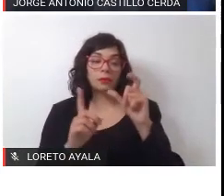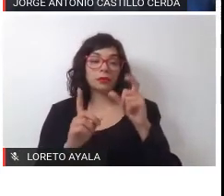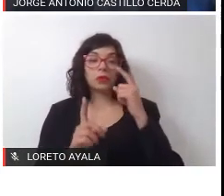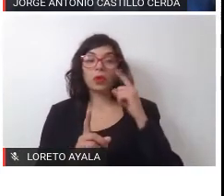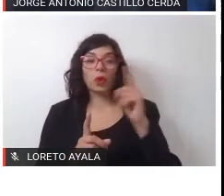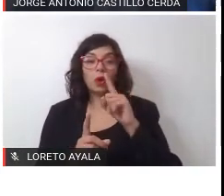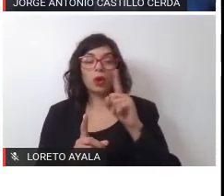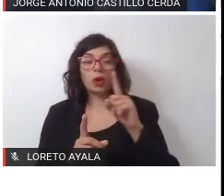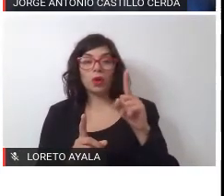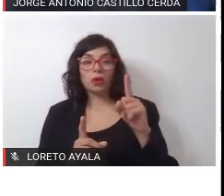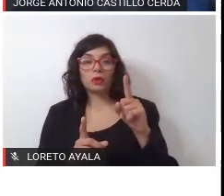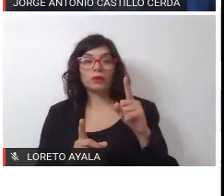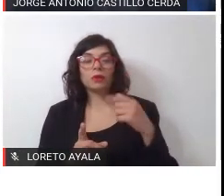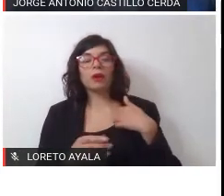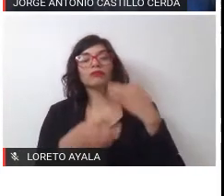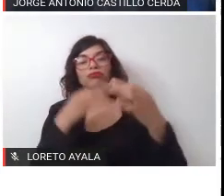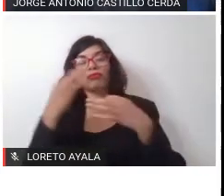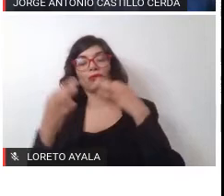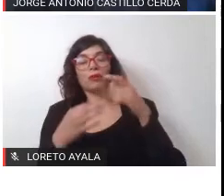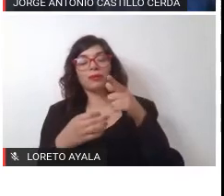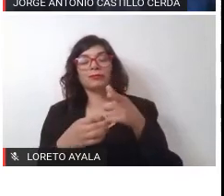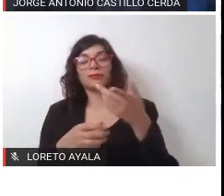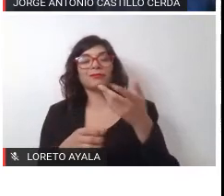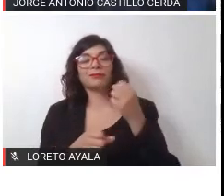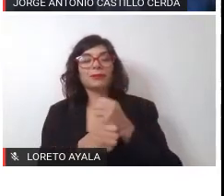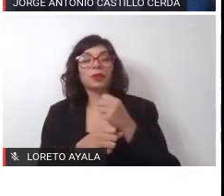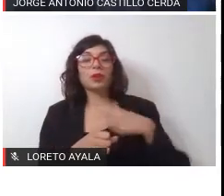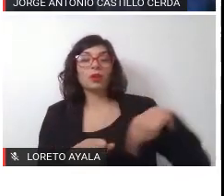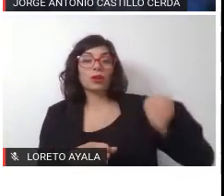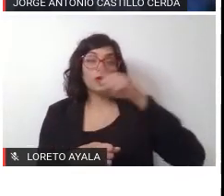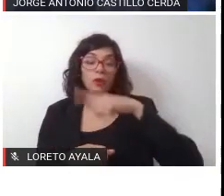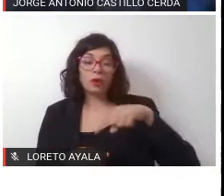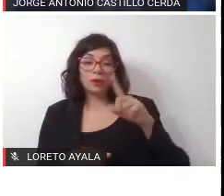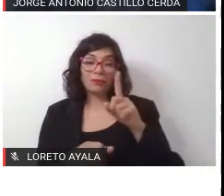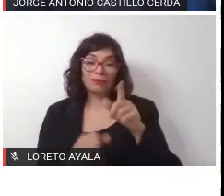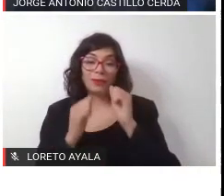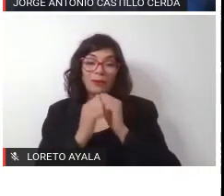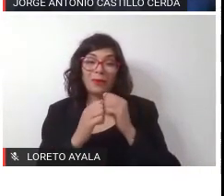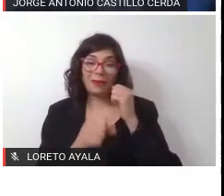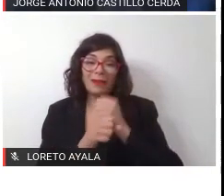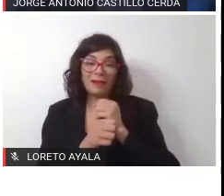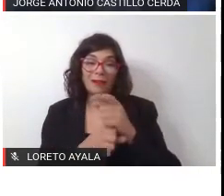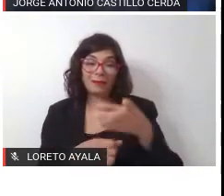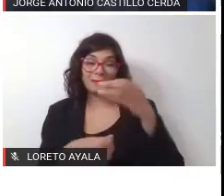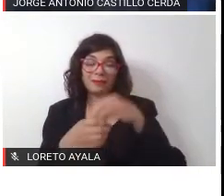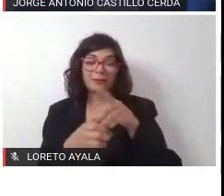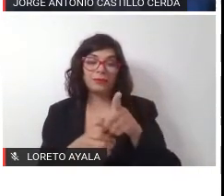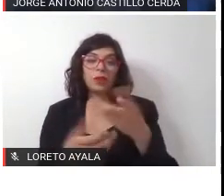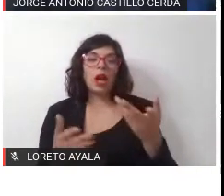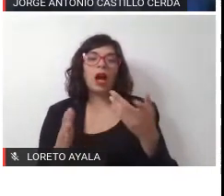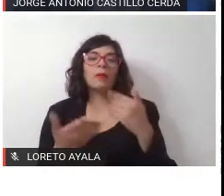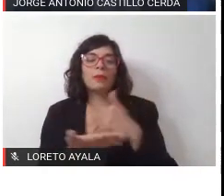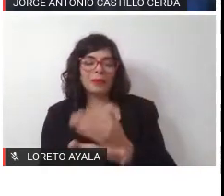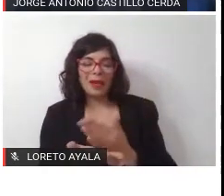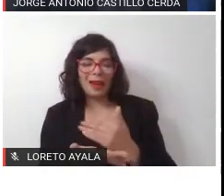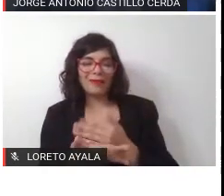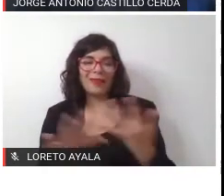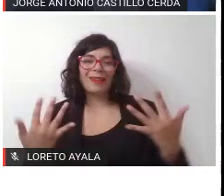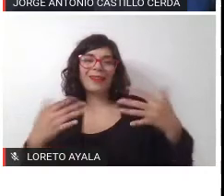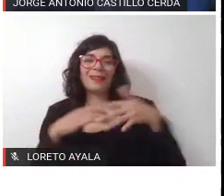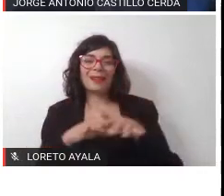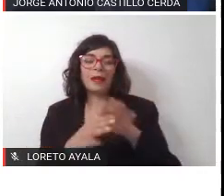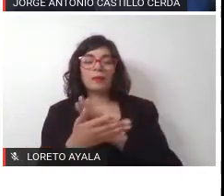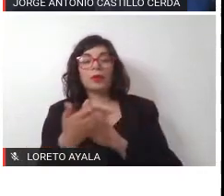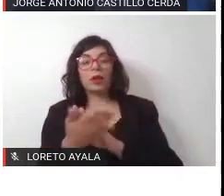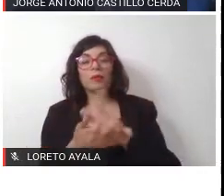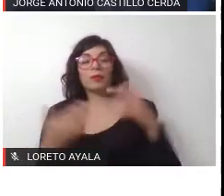contarles que nuestros colegas trabajan con planificaciones integradas, donde educación